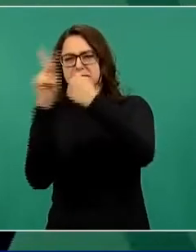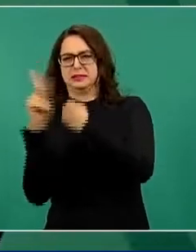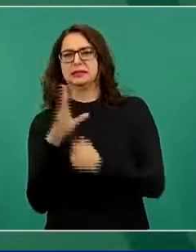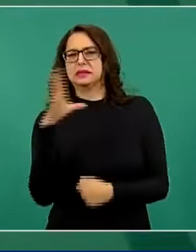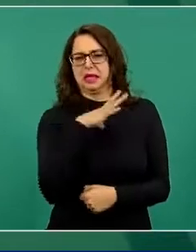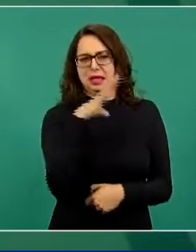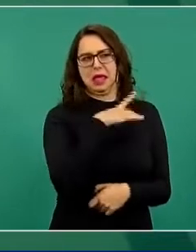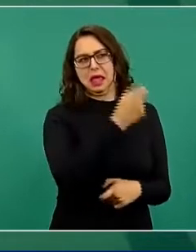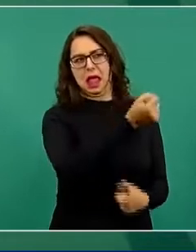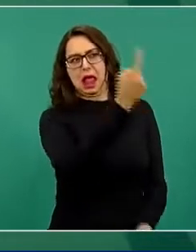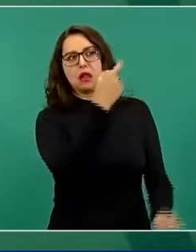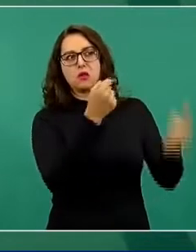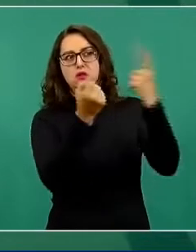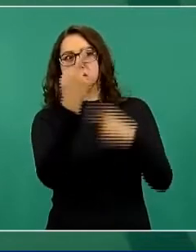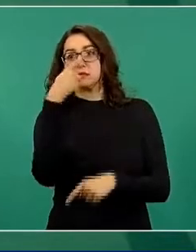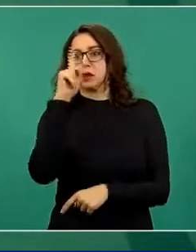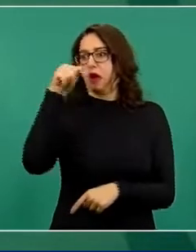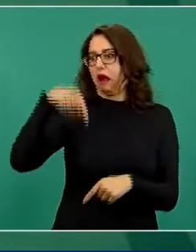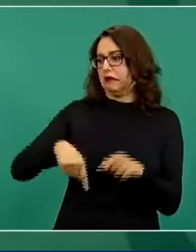extraordinarios,